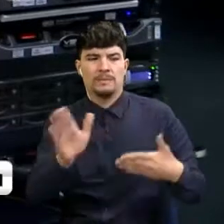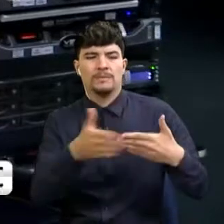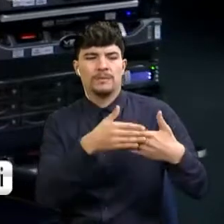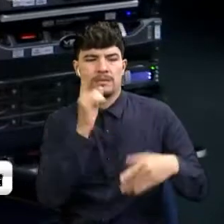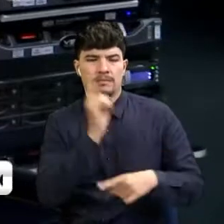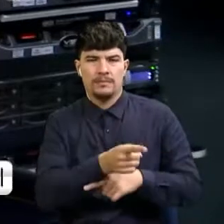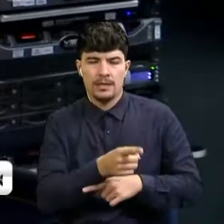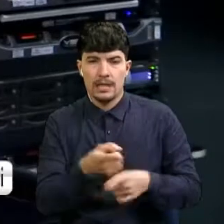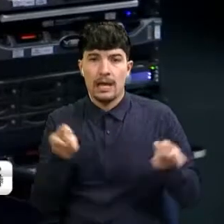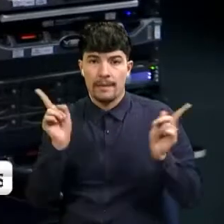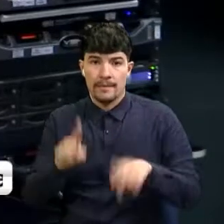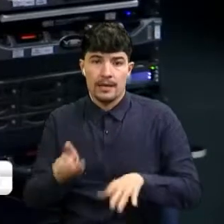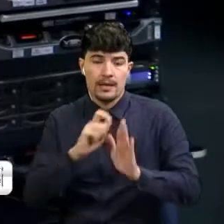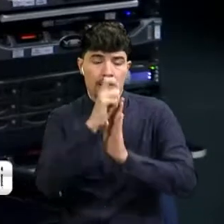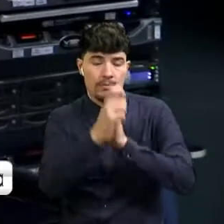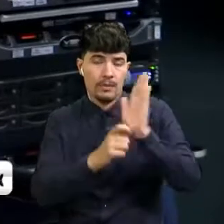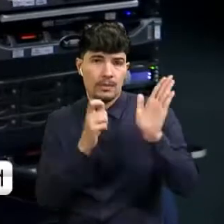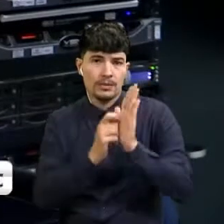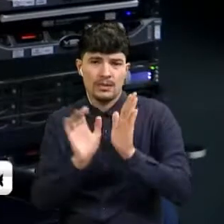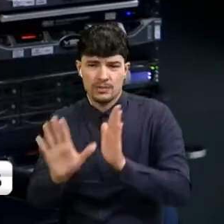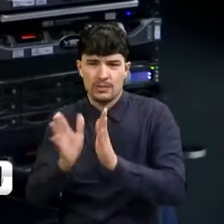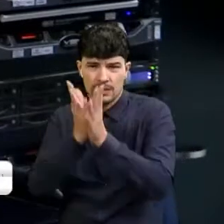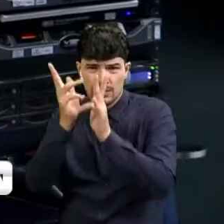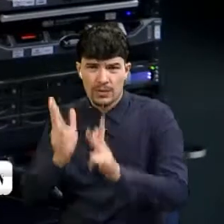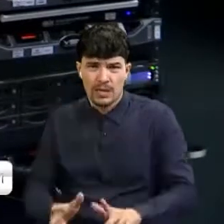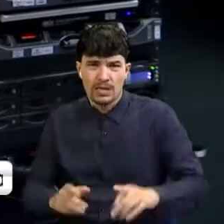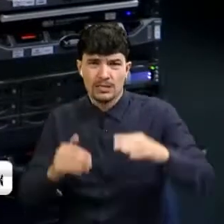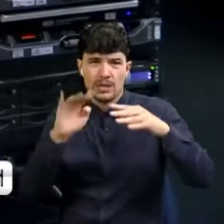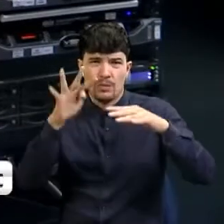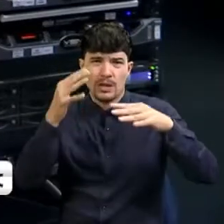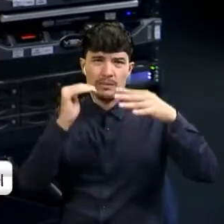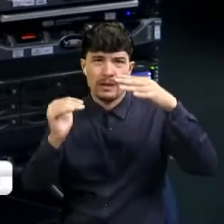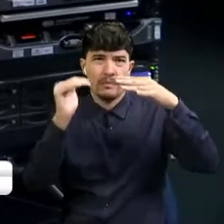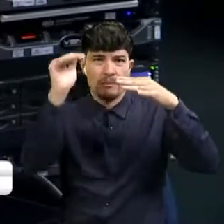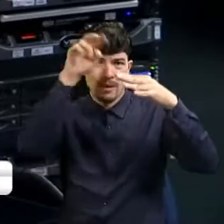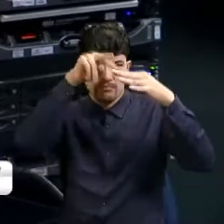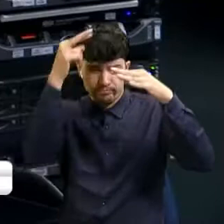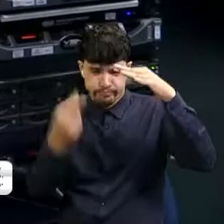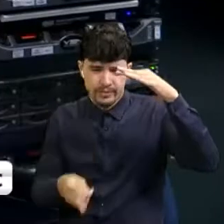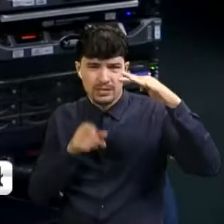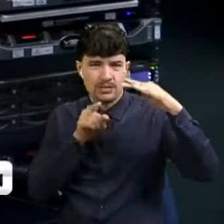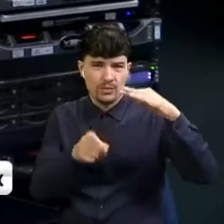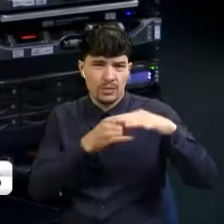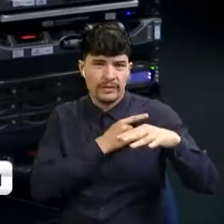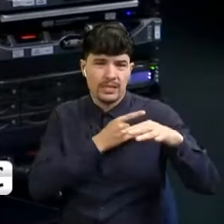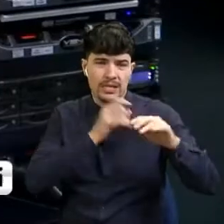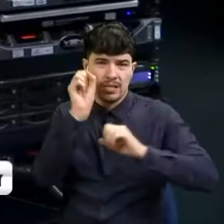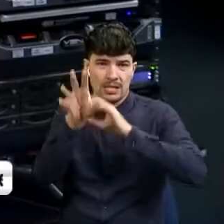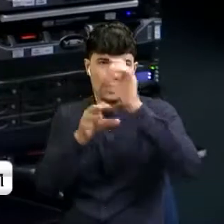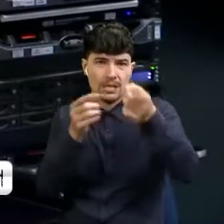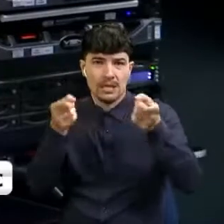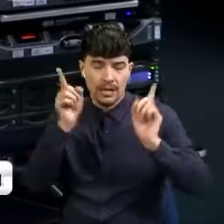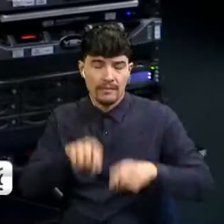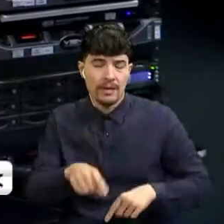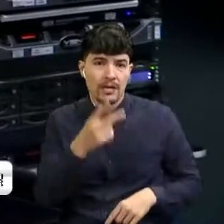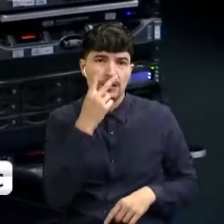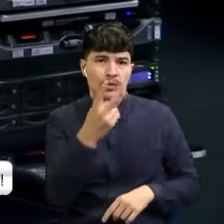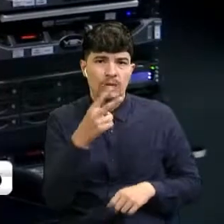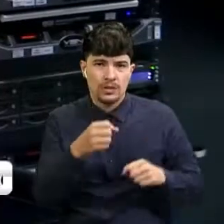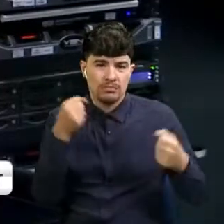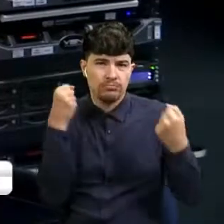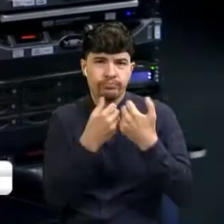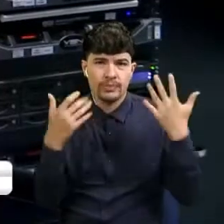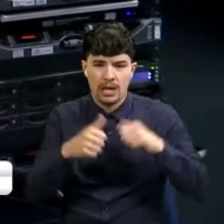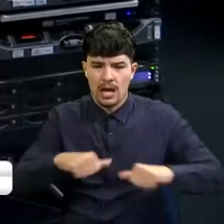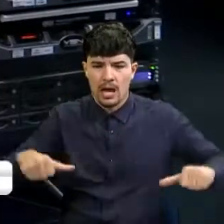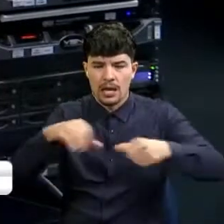las hipótesis que se tejen alrededor del estudiante que cayó de un cuarto piso de la Universidad Industrial de Santander y 2 accidentes que se presentaron en el área